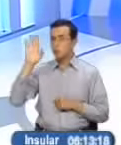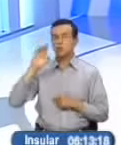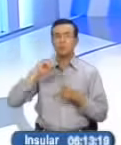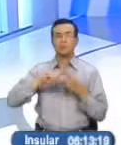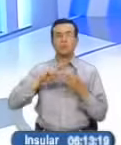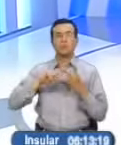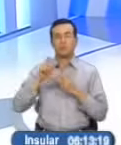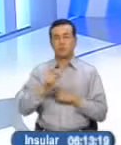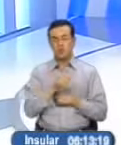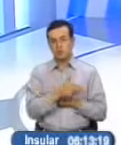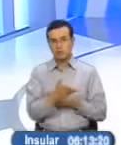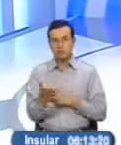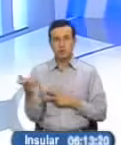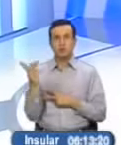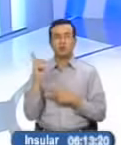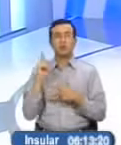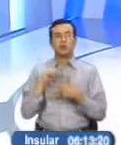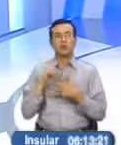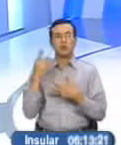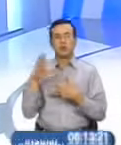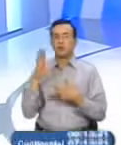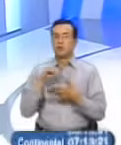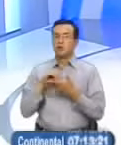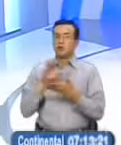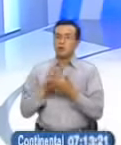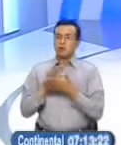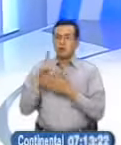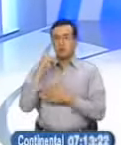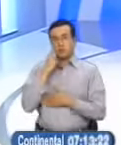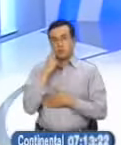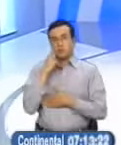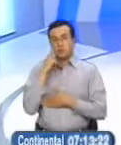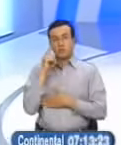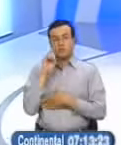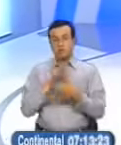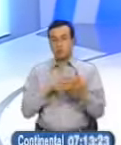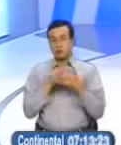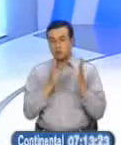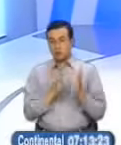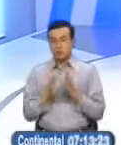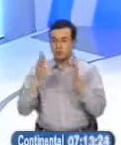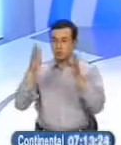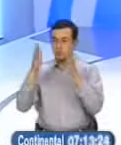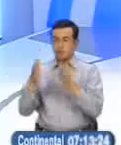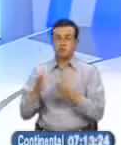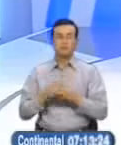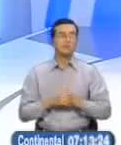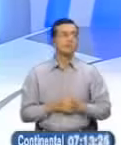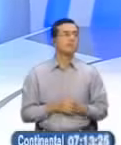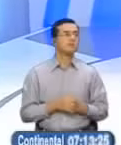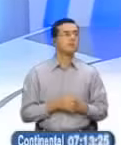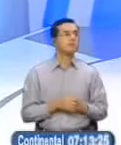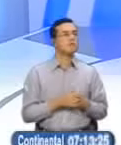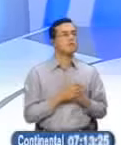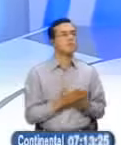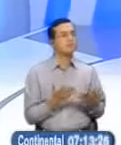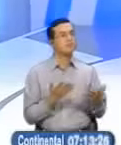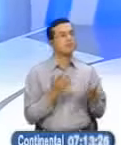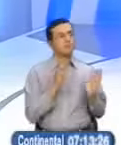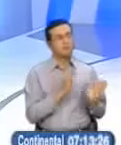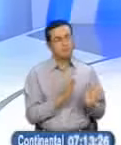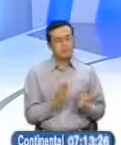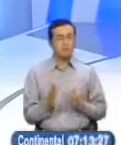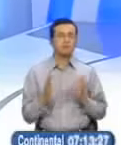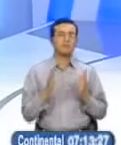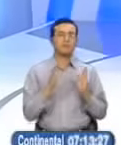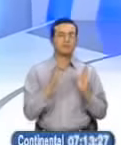la ciudadanía, y se han implementado mecanismos y rutas también para atender los casos. Más allá de esta logística